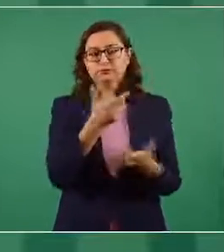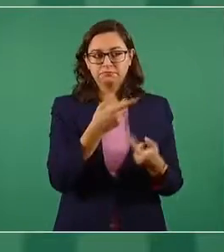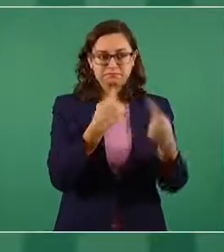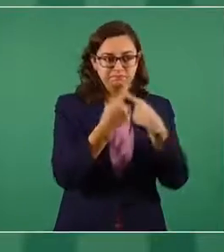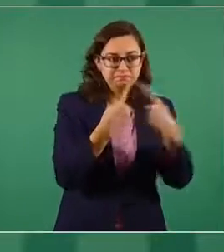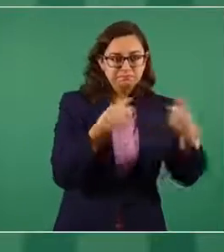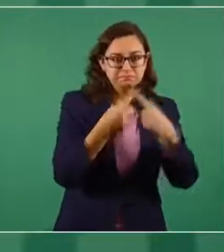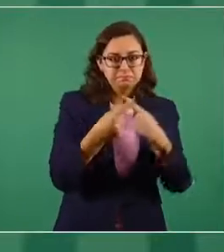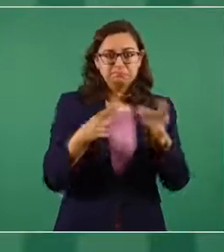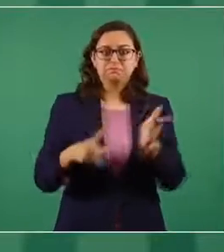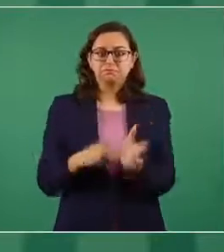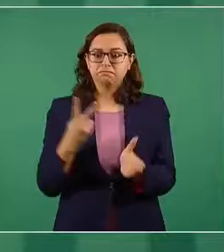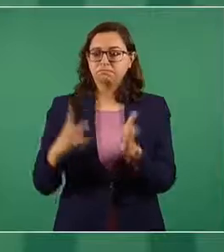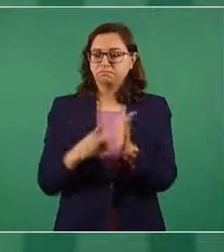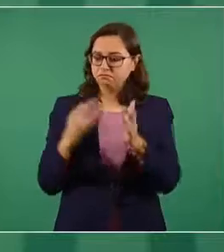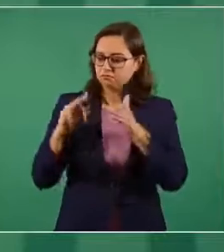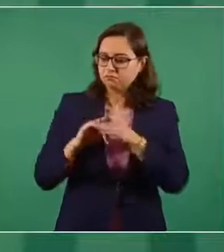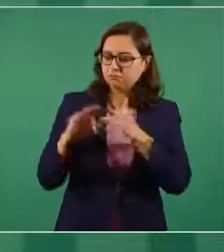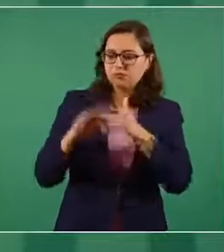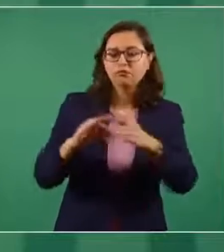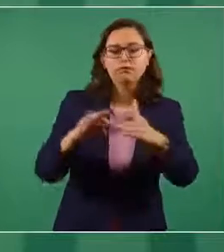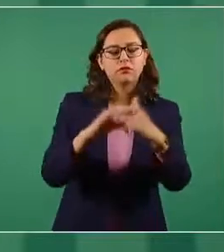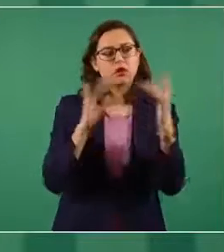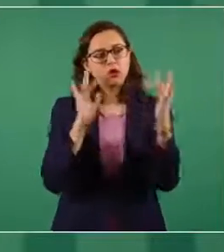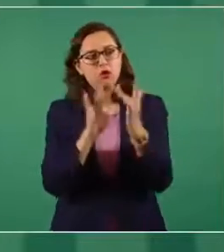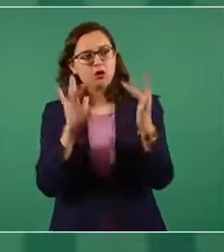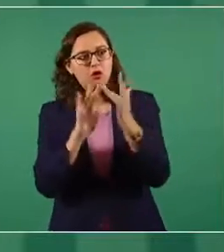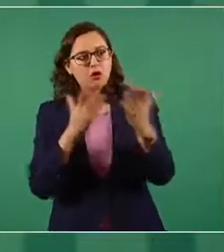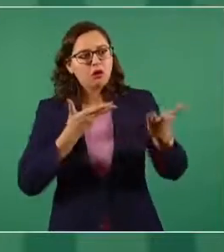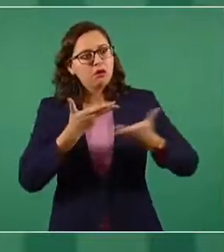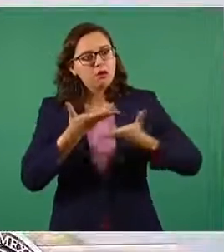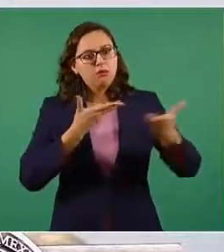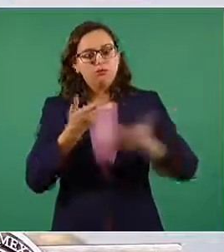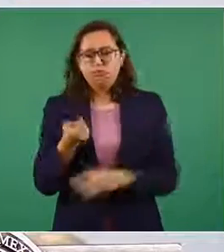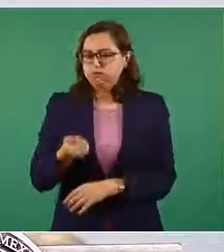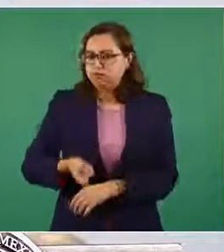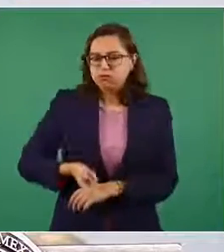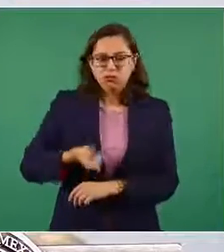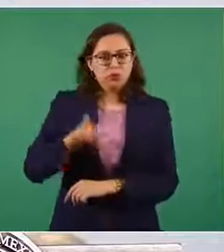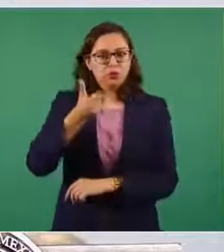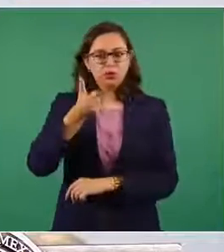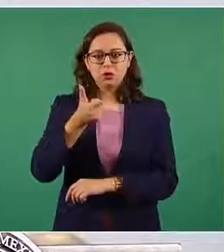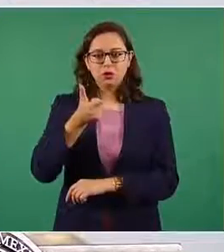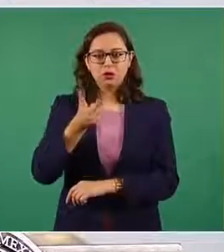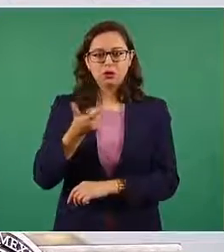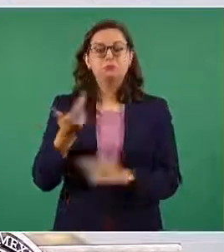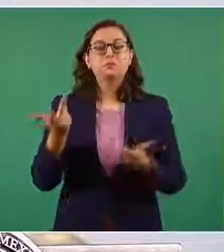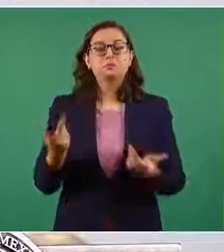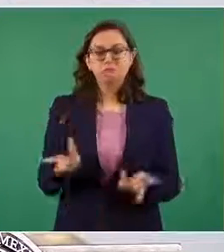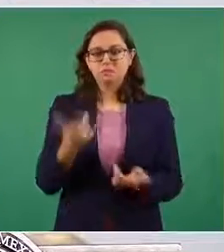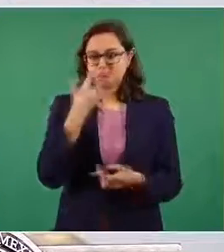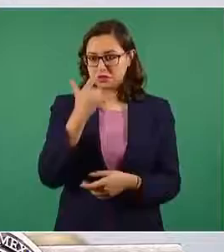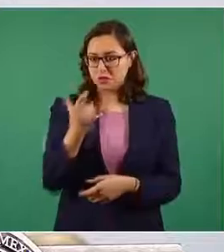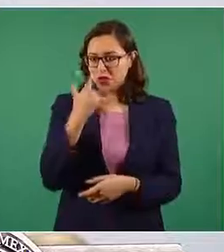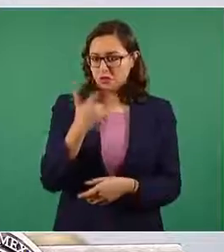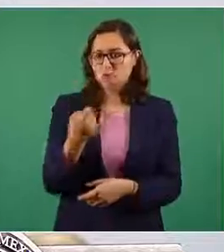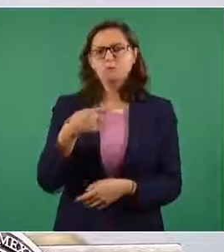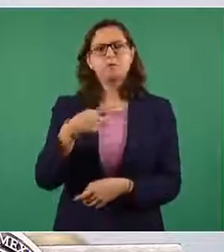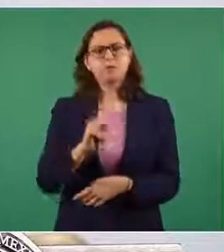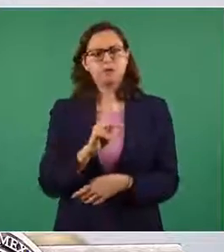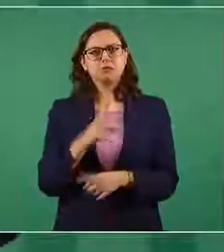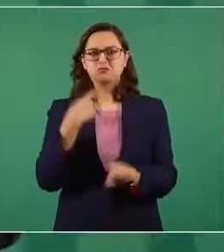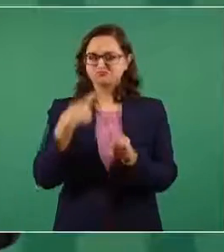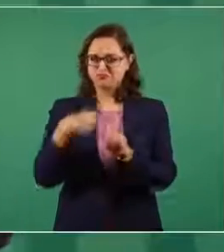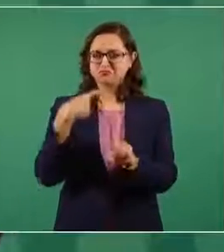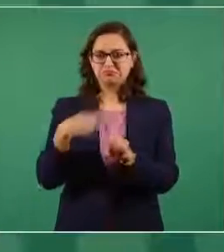muy positivo, porque habla de la intensidad y capacidad del diálogo entre los dos países. Entonces,